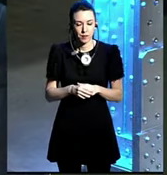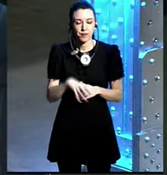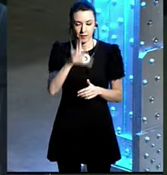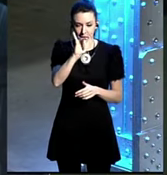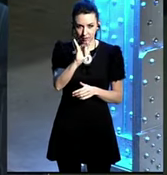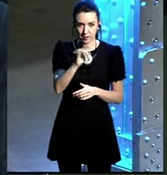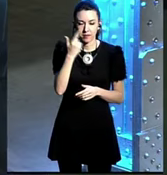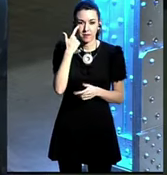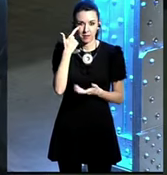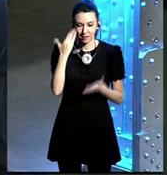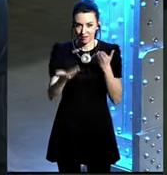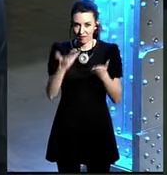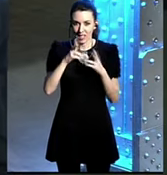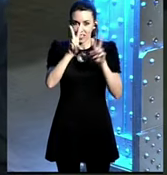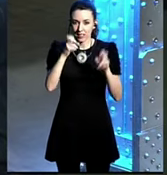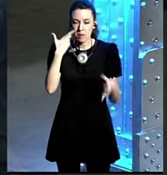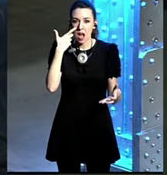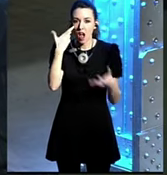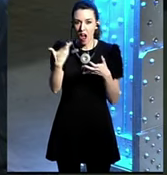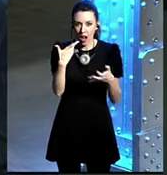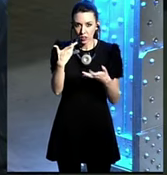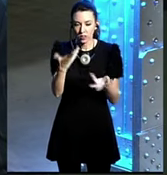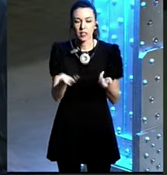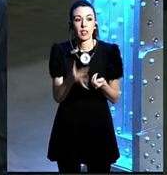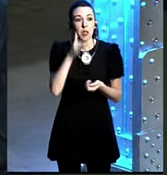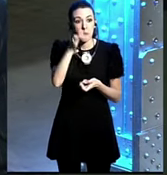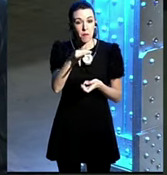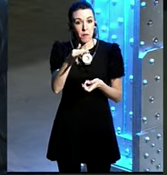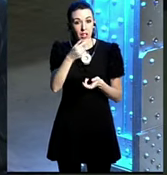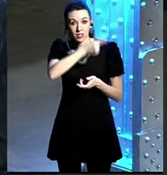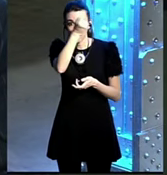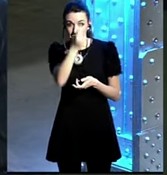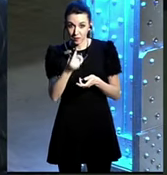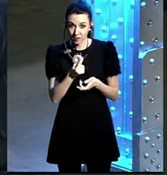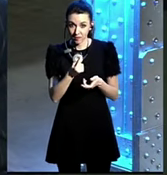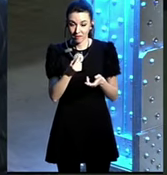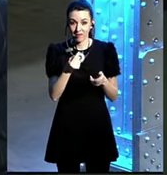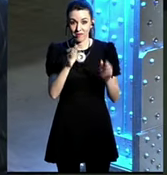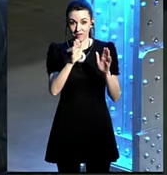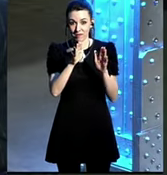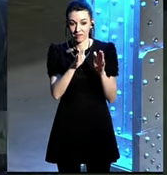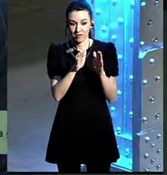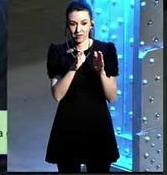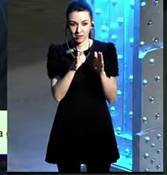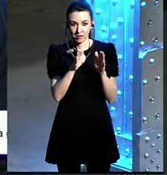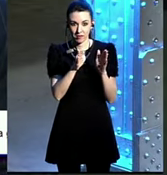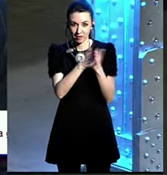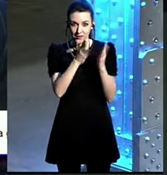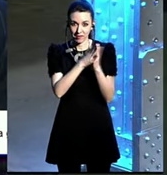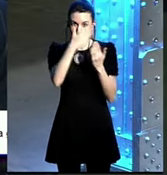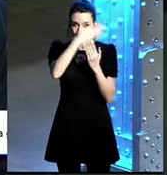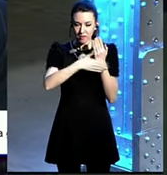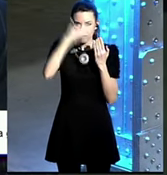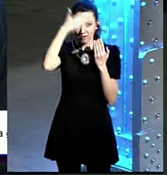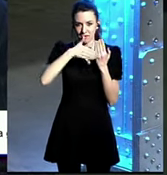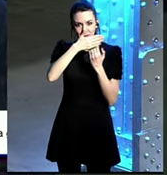Sí, he valorado el tema del arte en gran medida, y de hecho la ilustración de la tapa